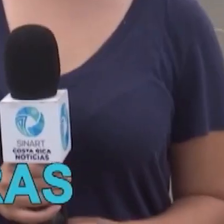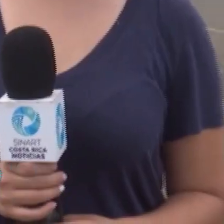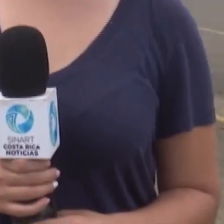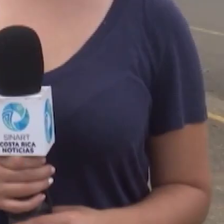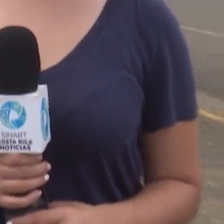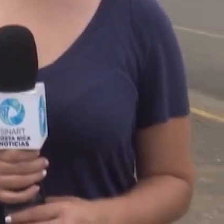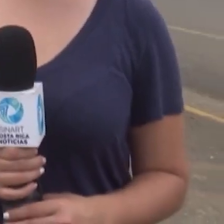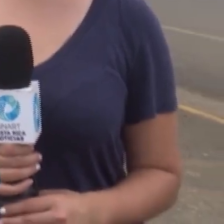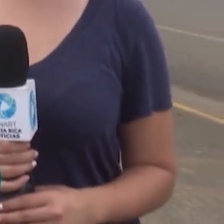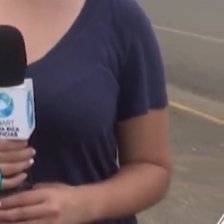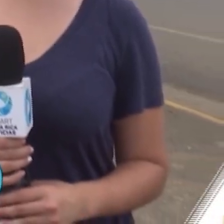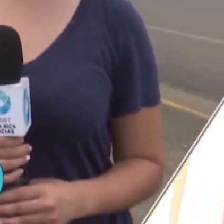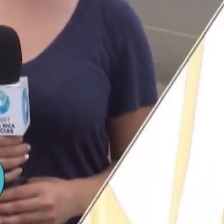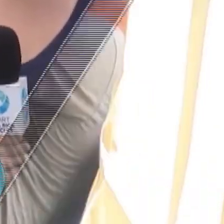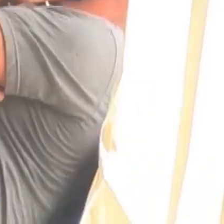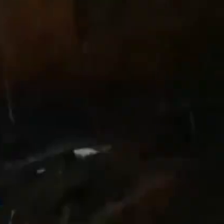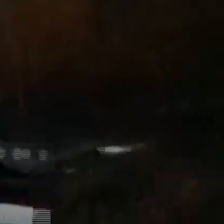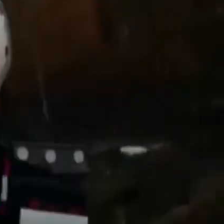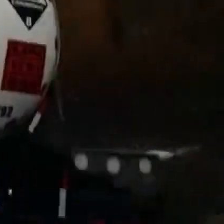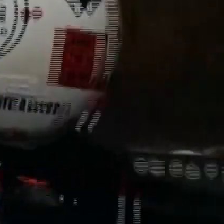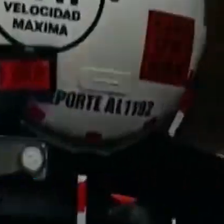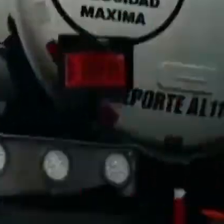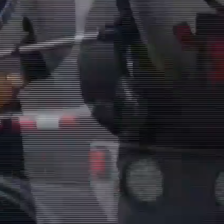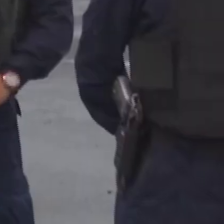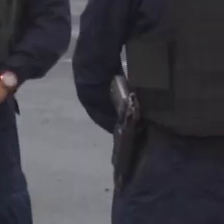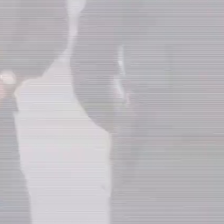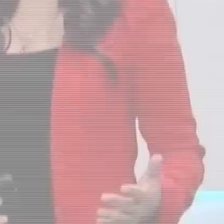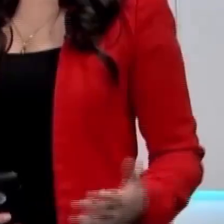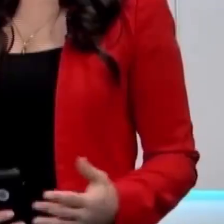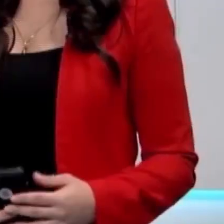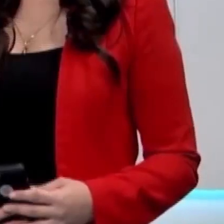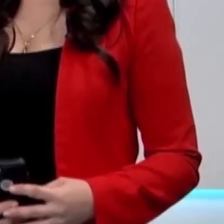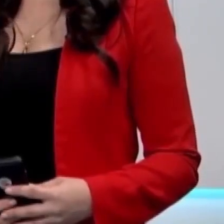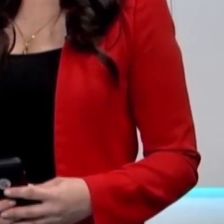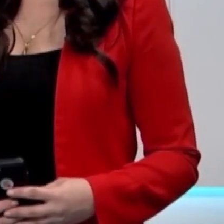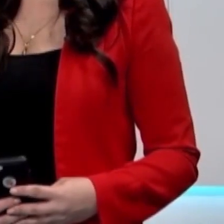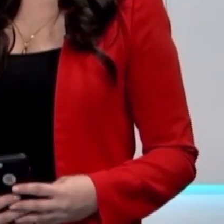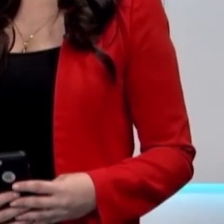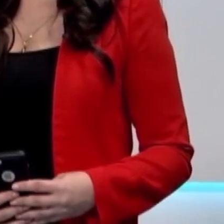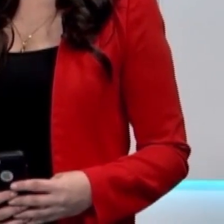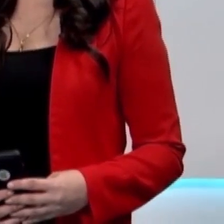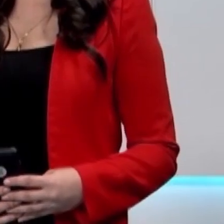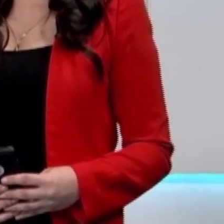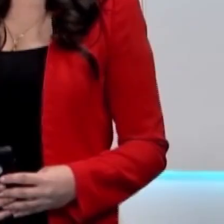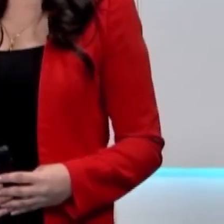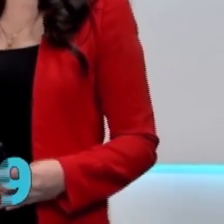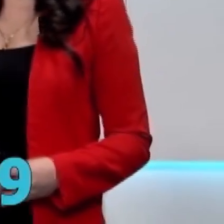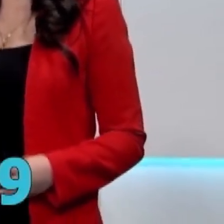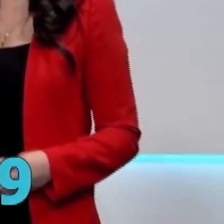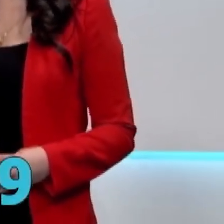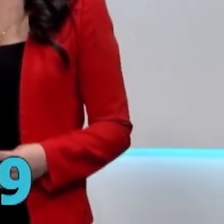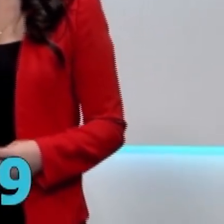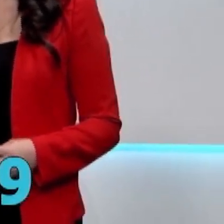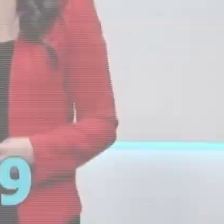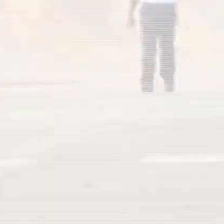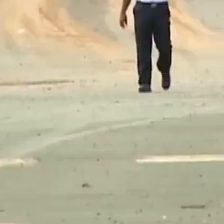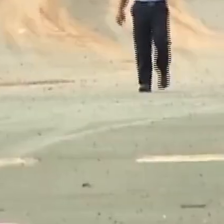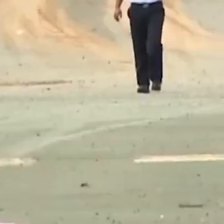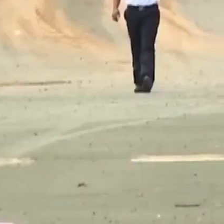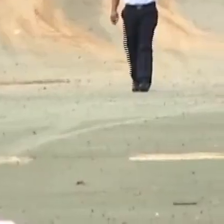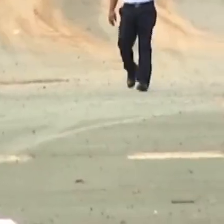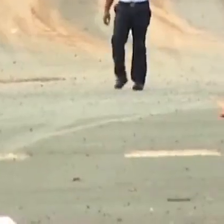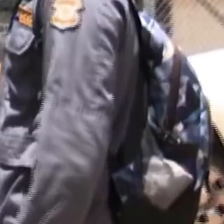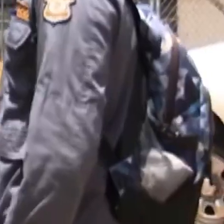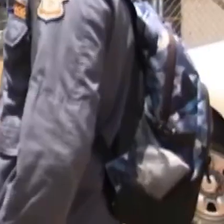ocurre. Les informó Rita Valverde desde el Hospital de San Carlos. Le informamos los datos COVID y sus proyecciones.